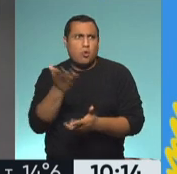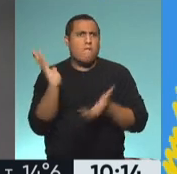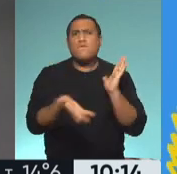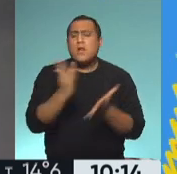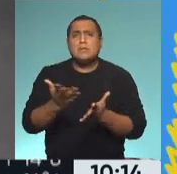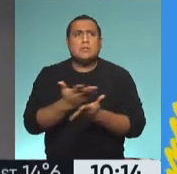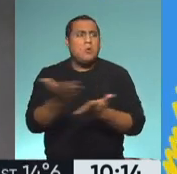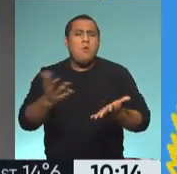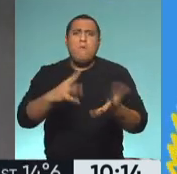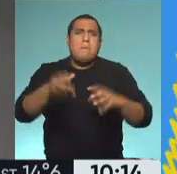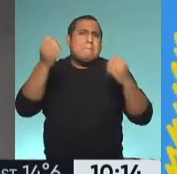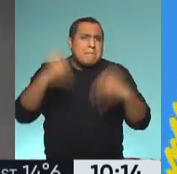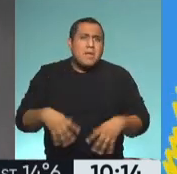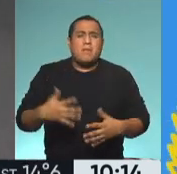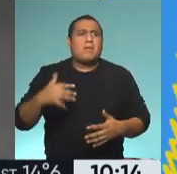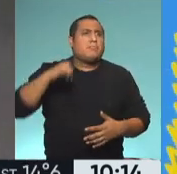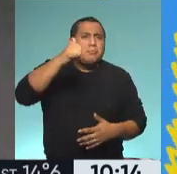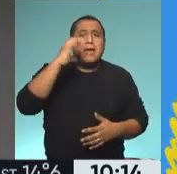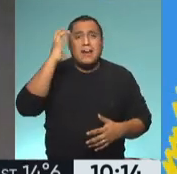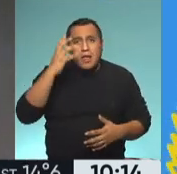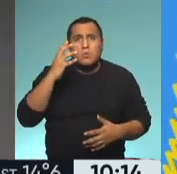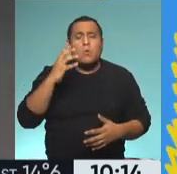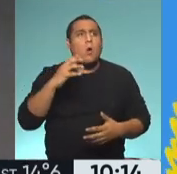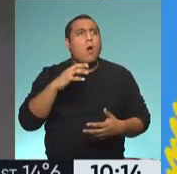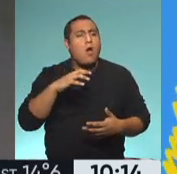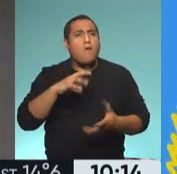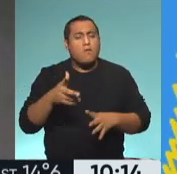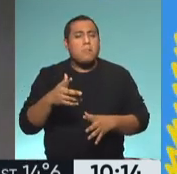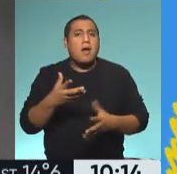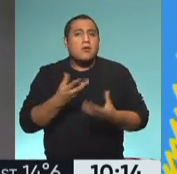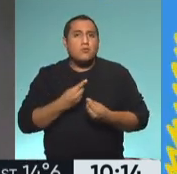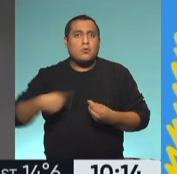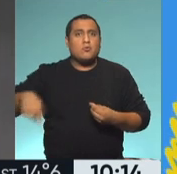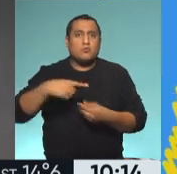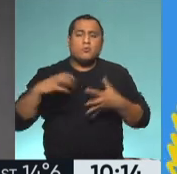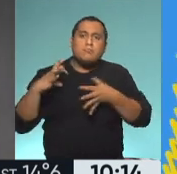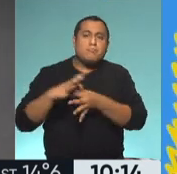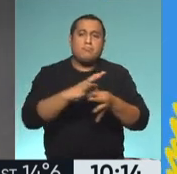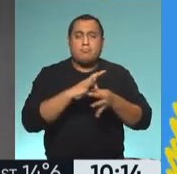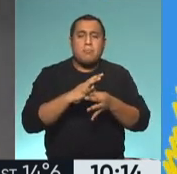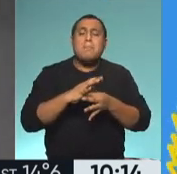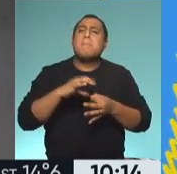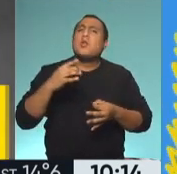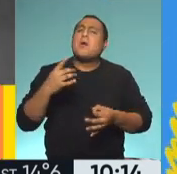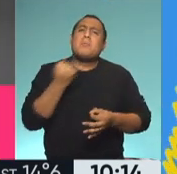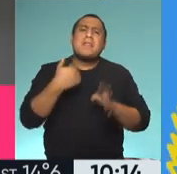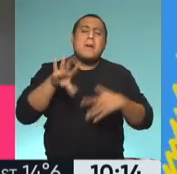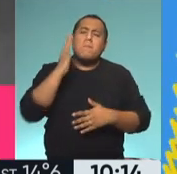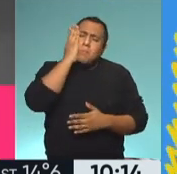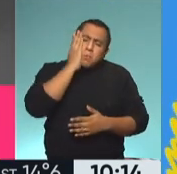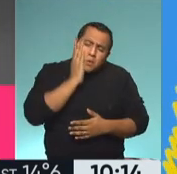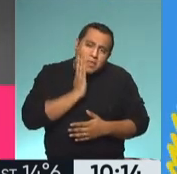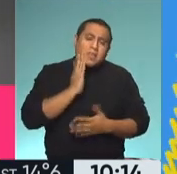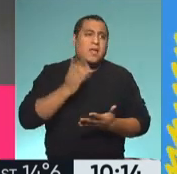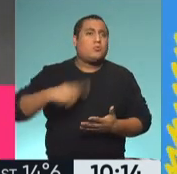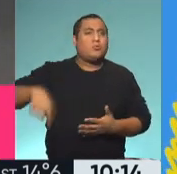todo. Los aviones y la radio nos hacen sentirnos más cercanos. La verdadera naturaleza de estos inventos exige bondad humana. Exige la hermandad